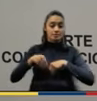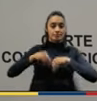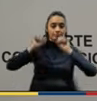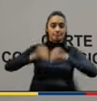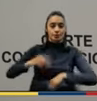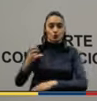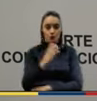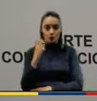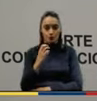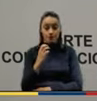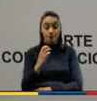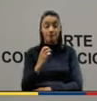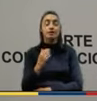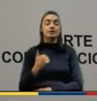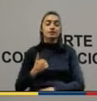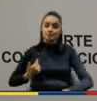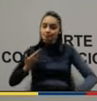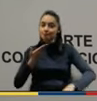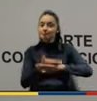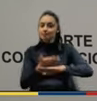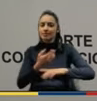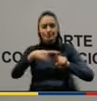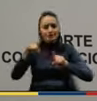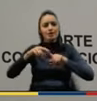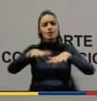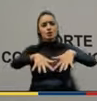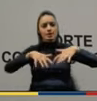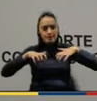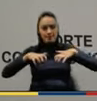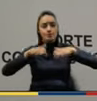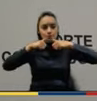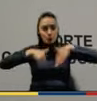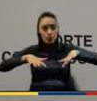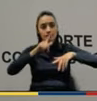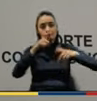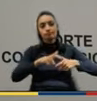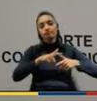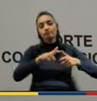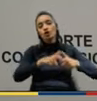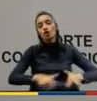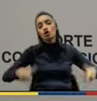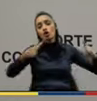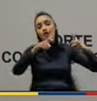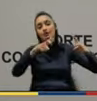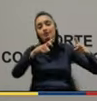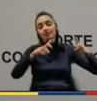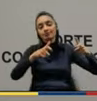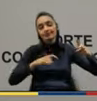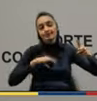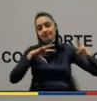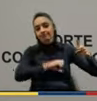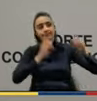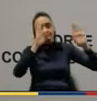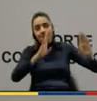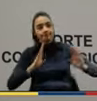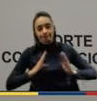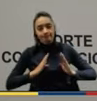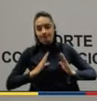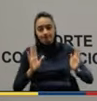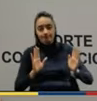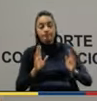cual presentamos en diversas audiencias públicas en el Congreso, que desafortunadamente, por supuesto, no fueron atendidas. De ese análisis destacamos